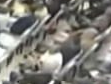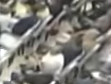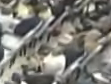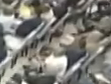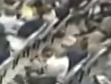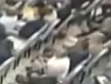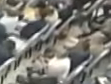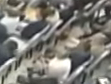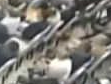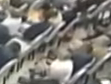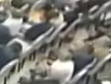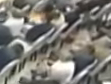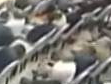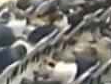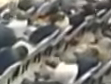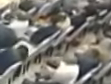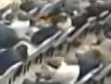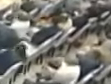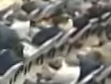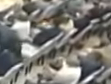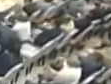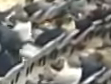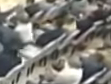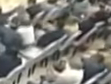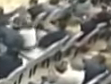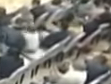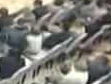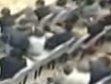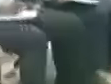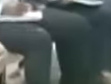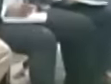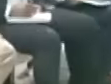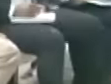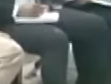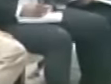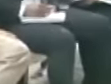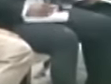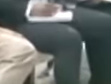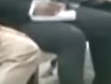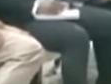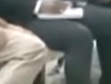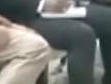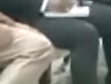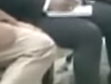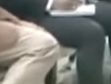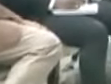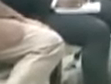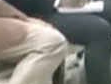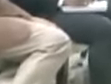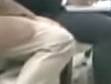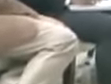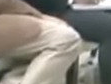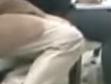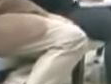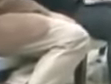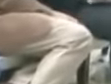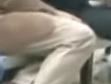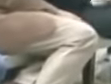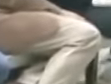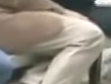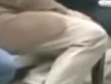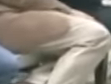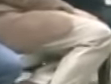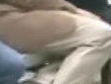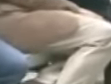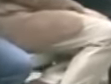3 años, 2021, 2022 y 2023, han sido aprobadas 73 leyes,